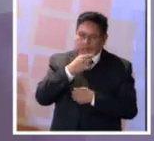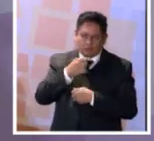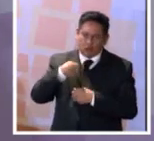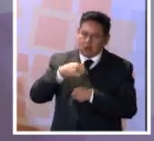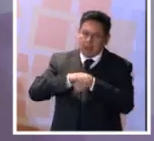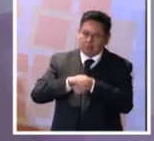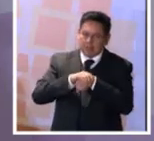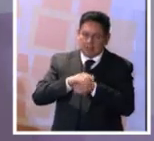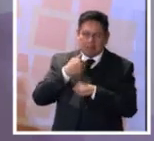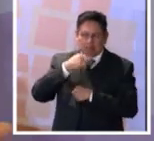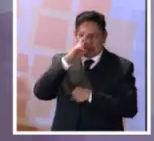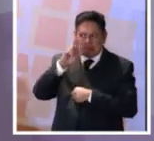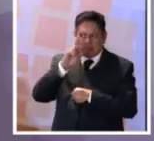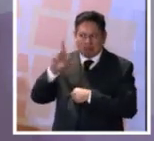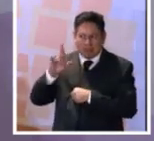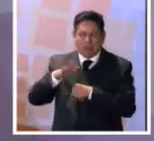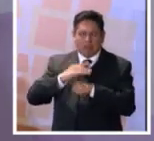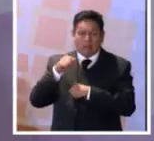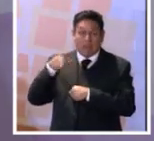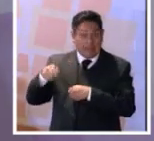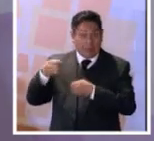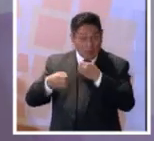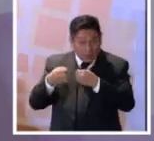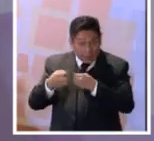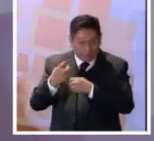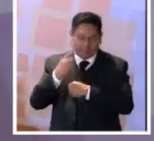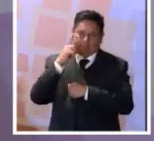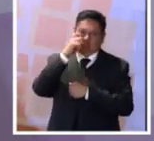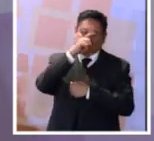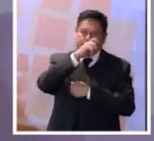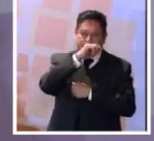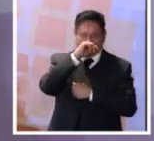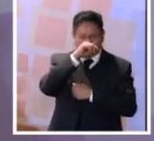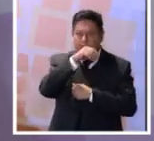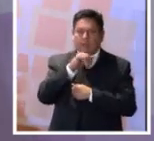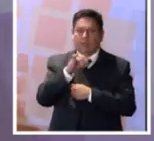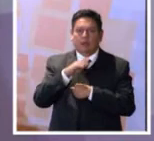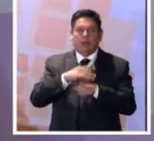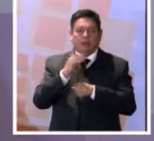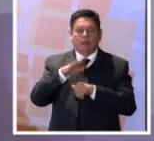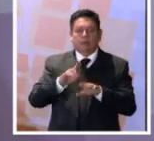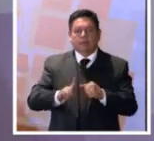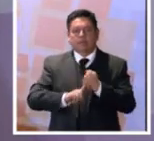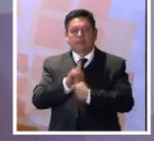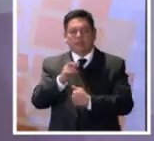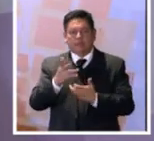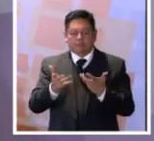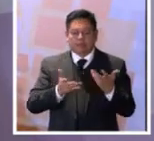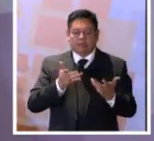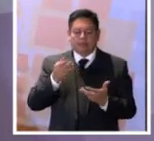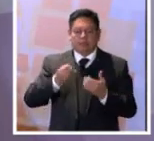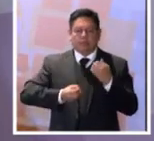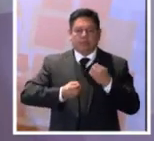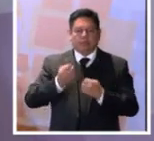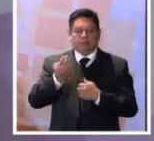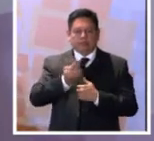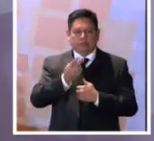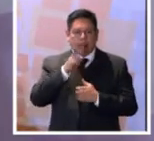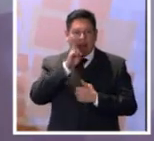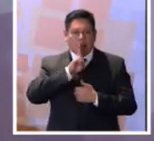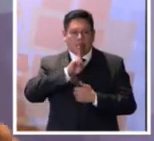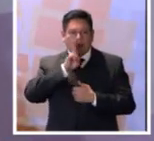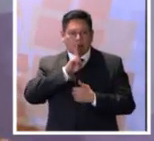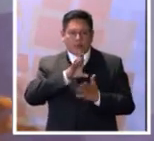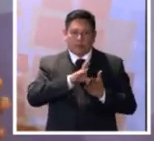porque es una actividad sumamente compleja en donde los tribunales electorales locales primero tienen que hacer un